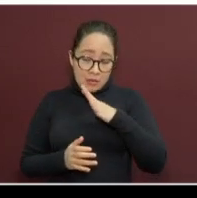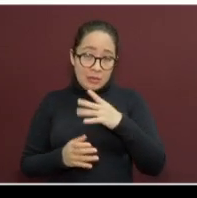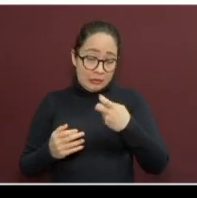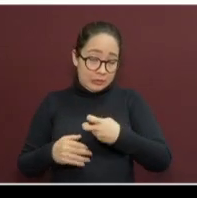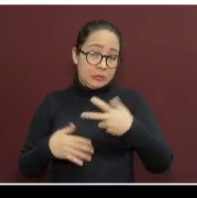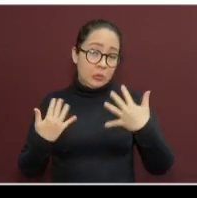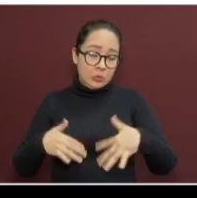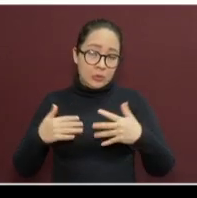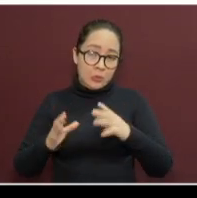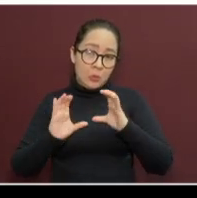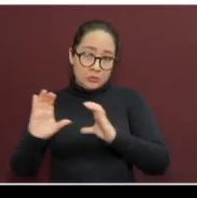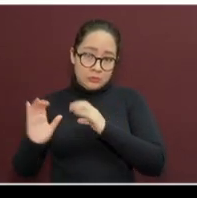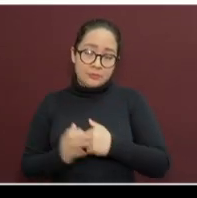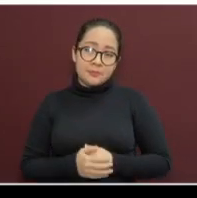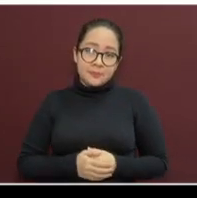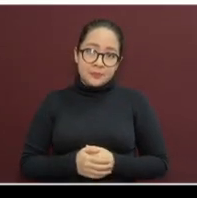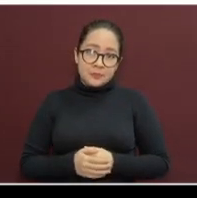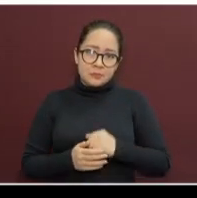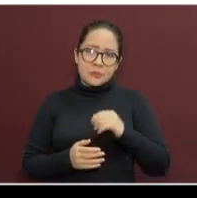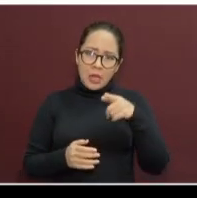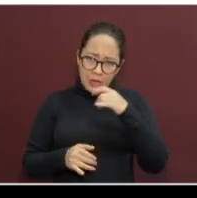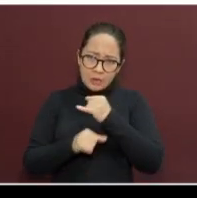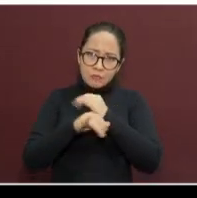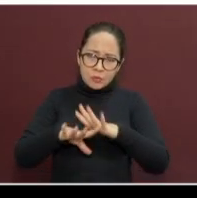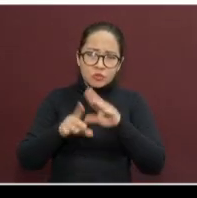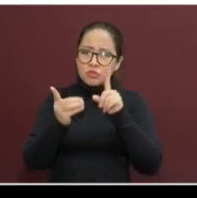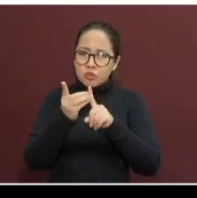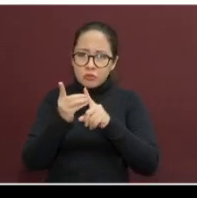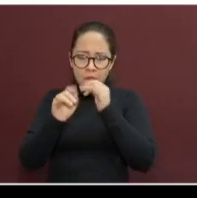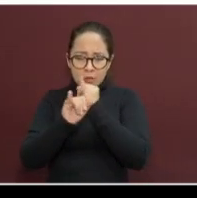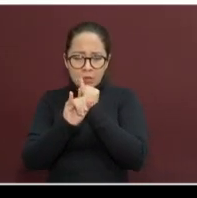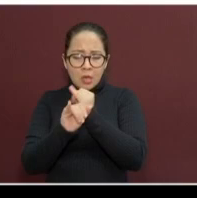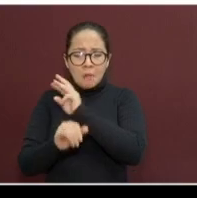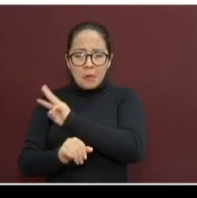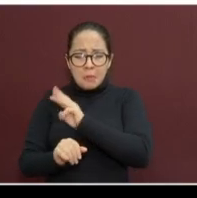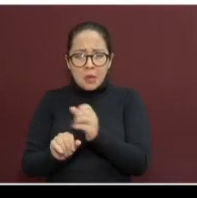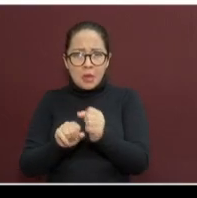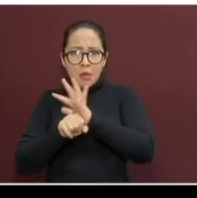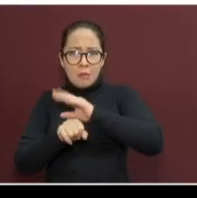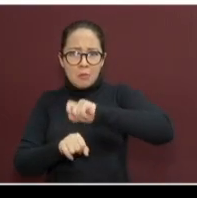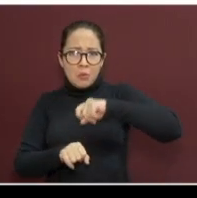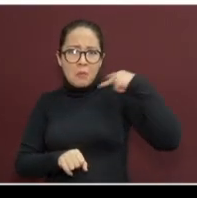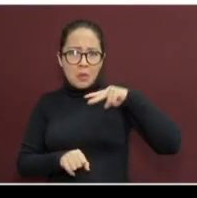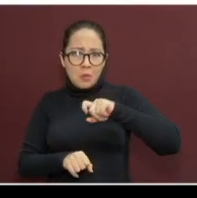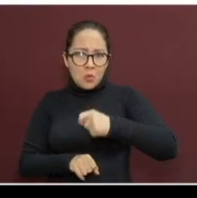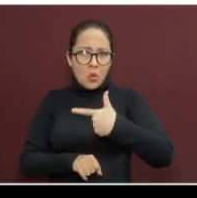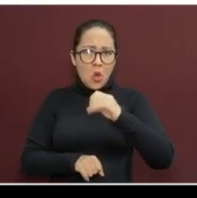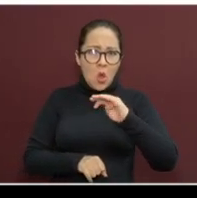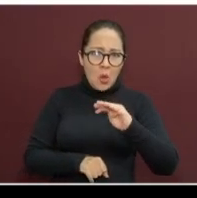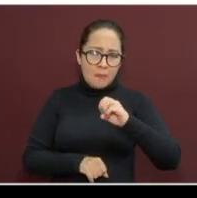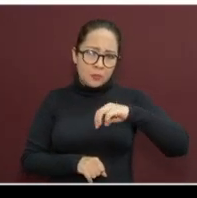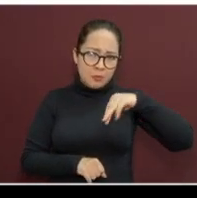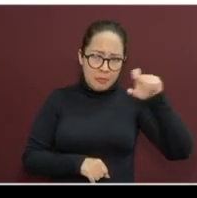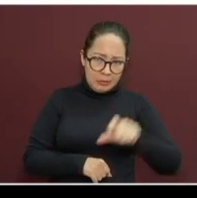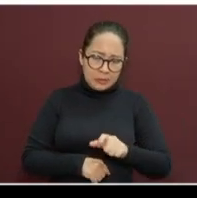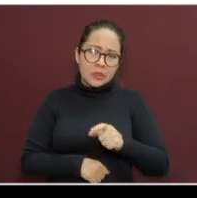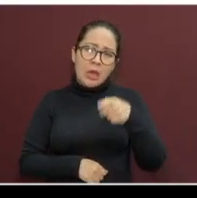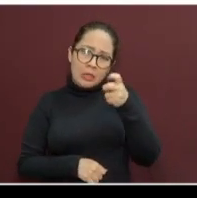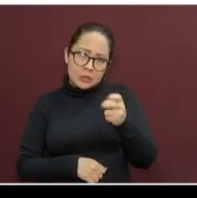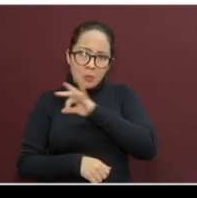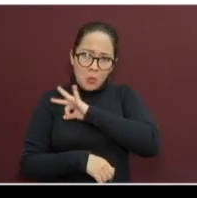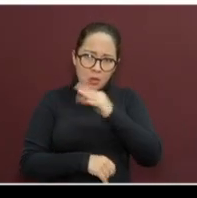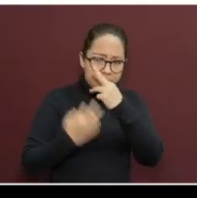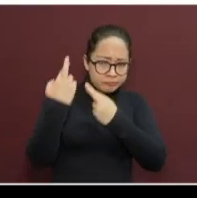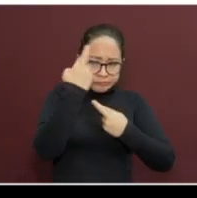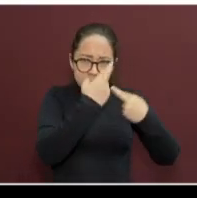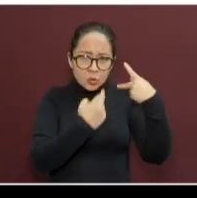punto veracruz punto gob.mx para que allí consulten el comportamiento en cada uno de sus